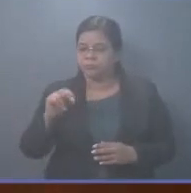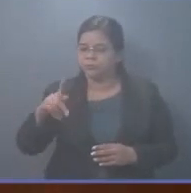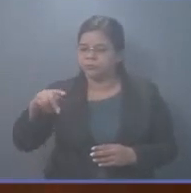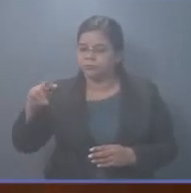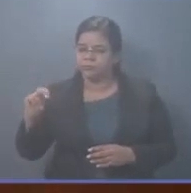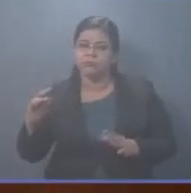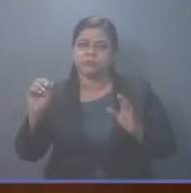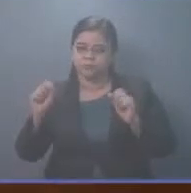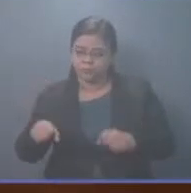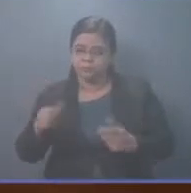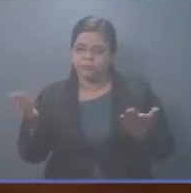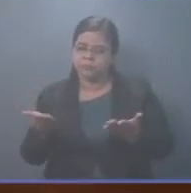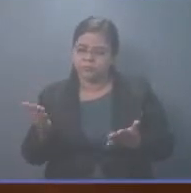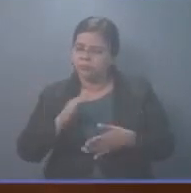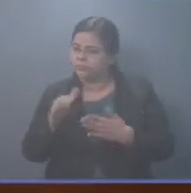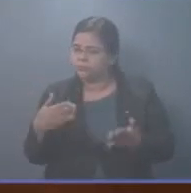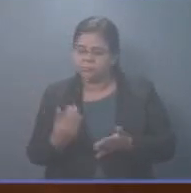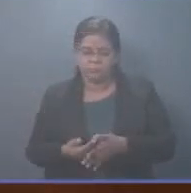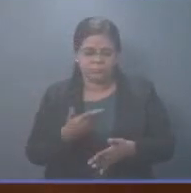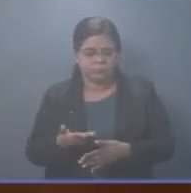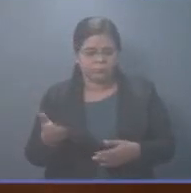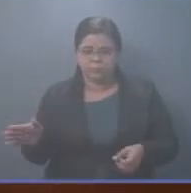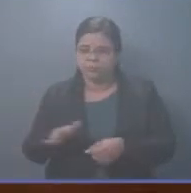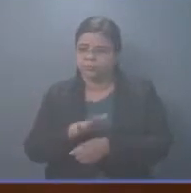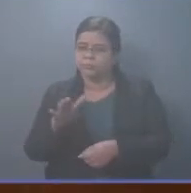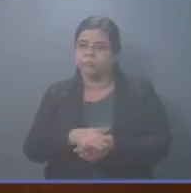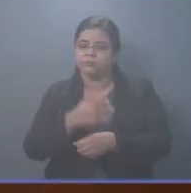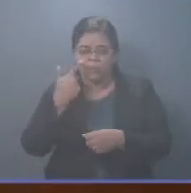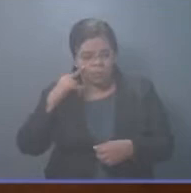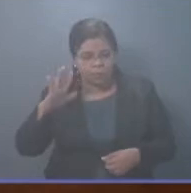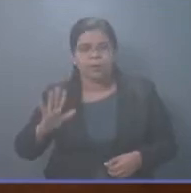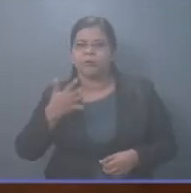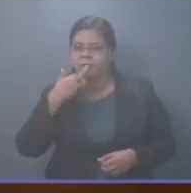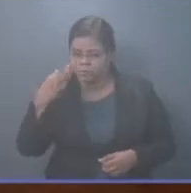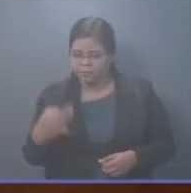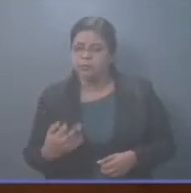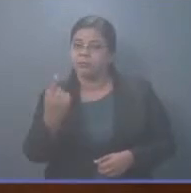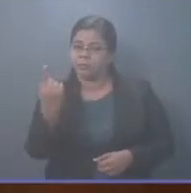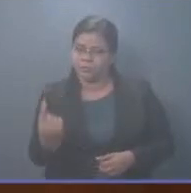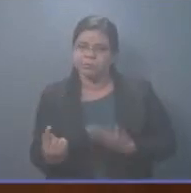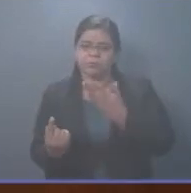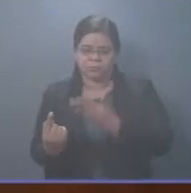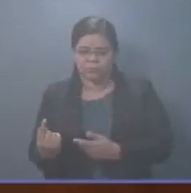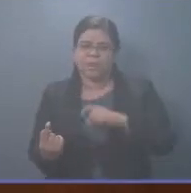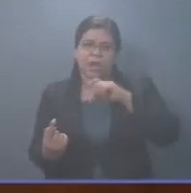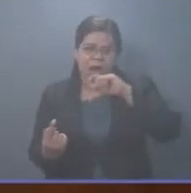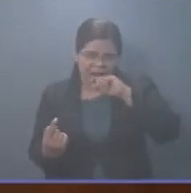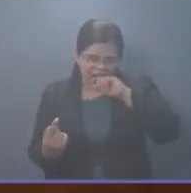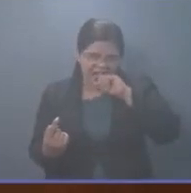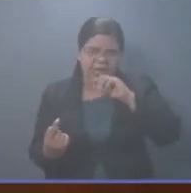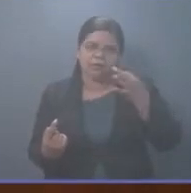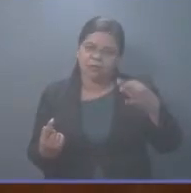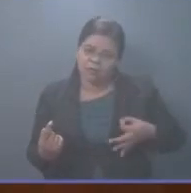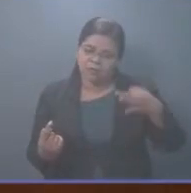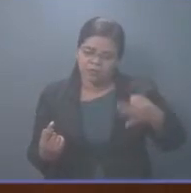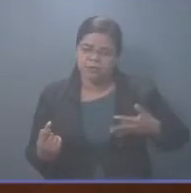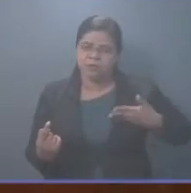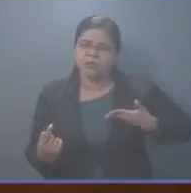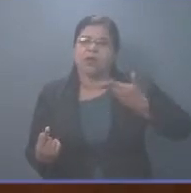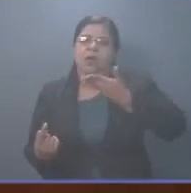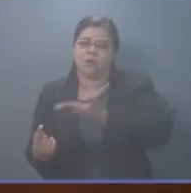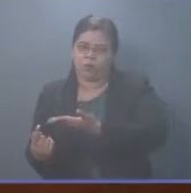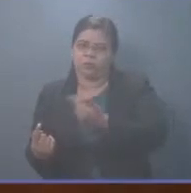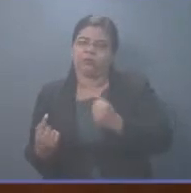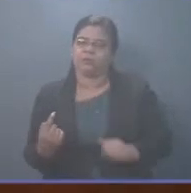y desarrollará los mecanismos necesarios para comprobar y determinar las personas adultas mayores que gozarán de este